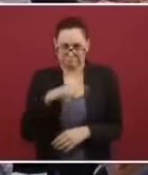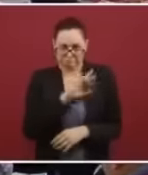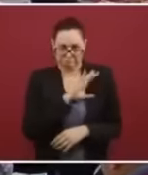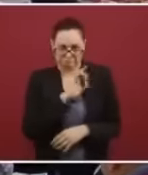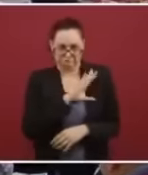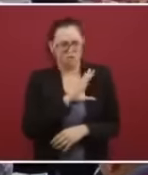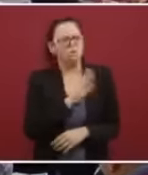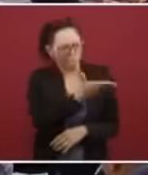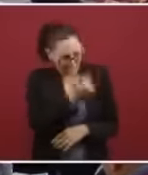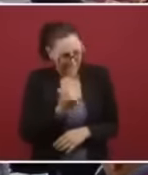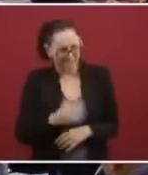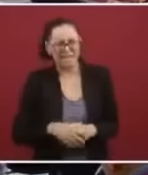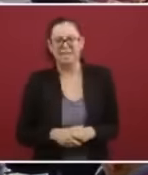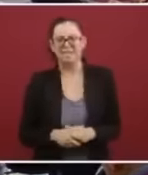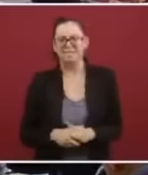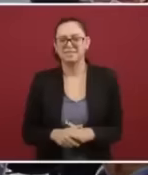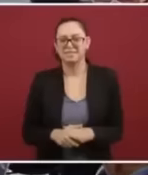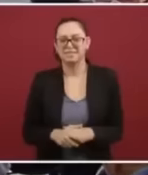¿Ven?